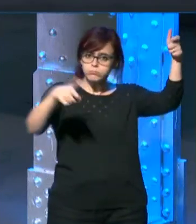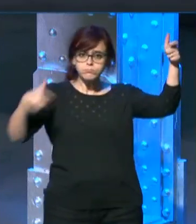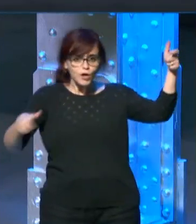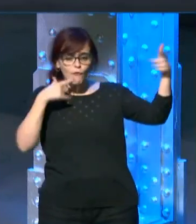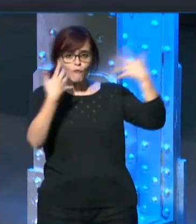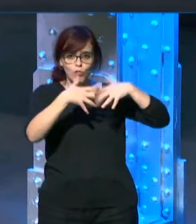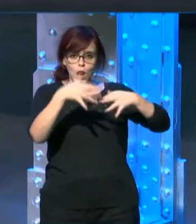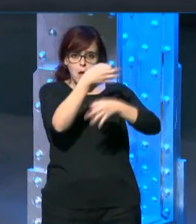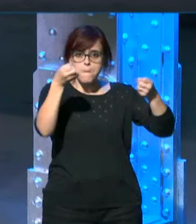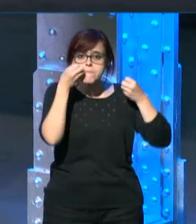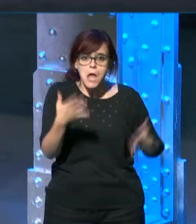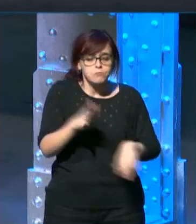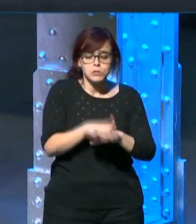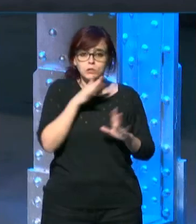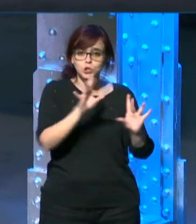perfecto.